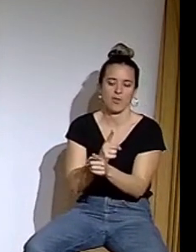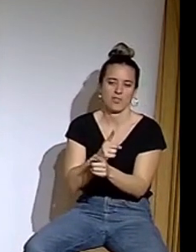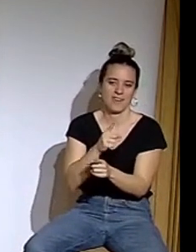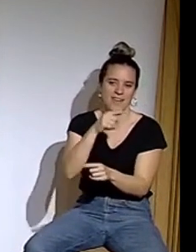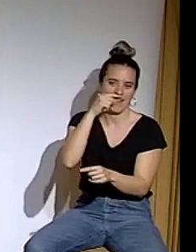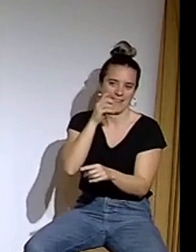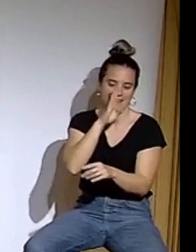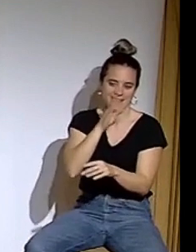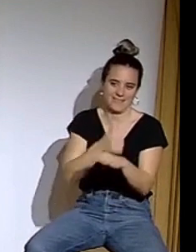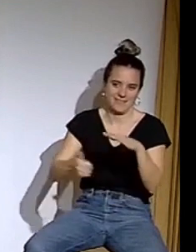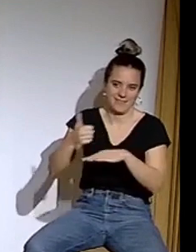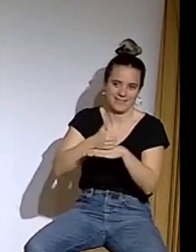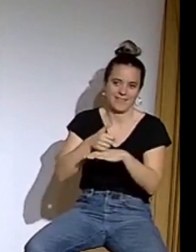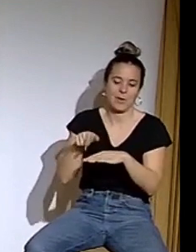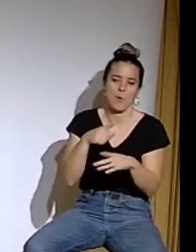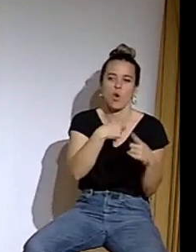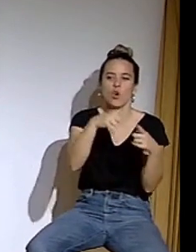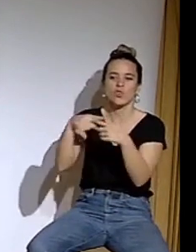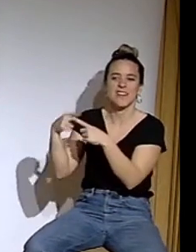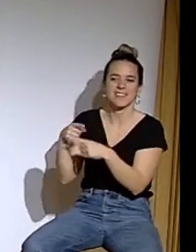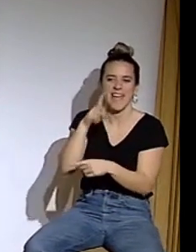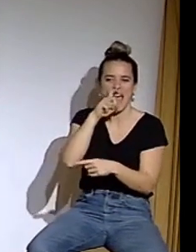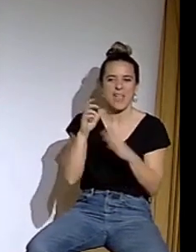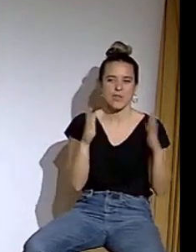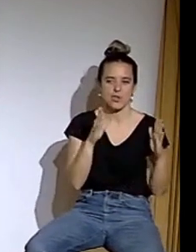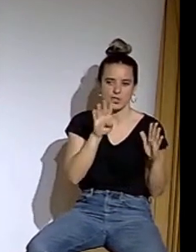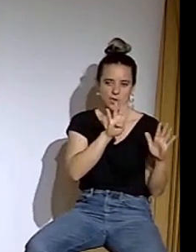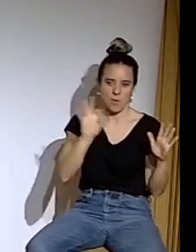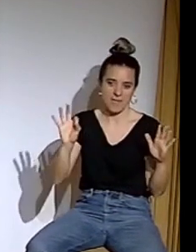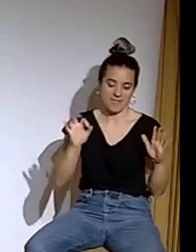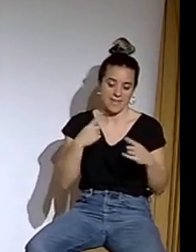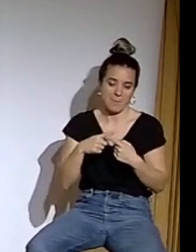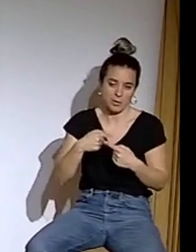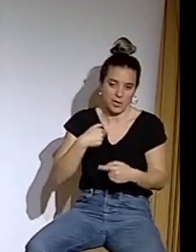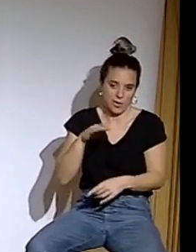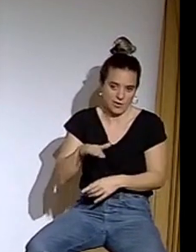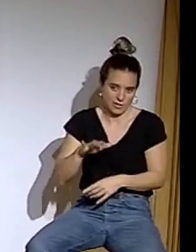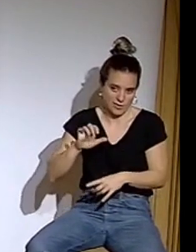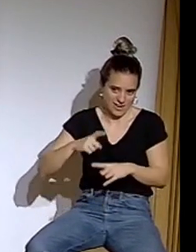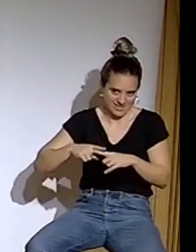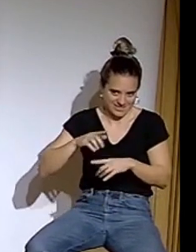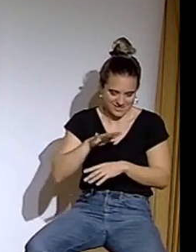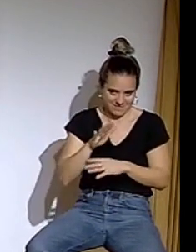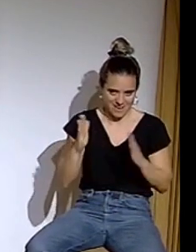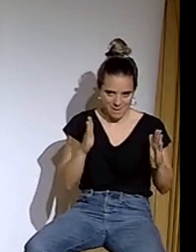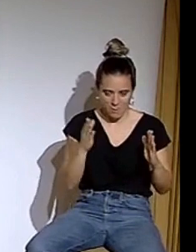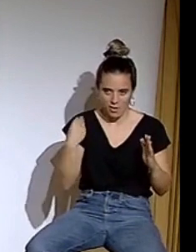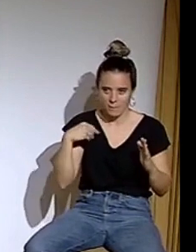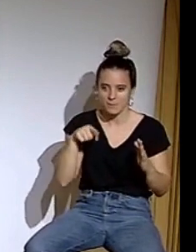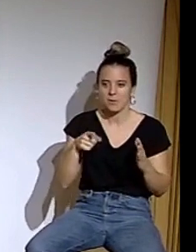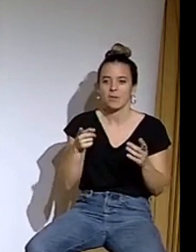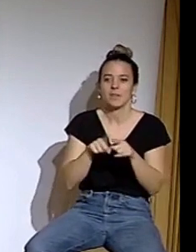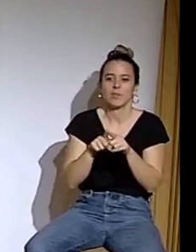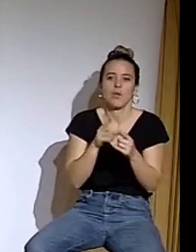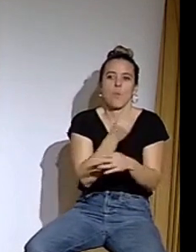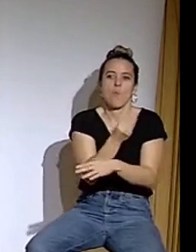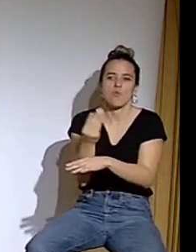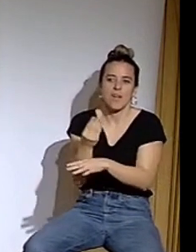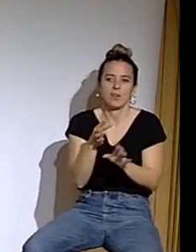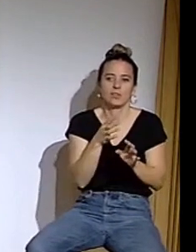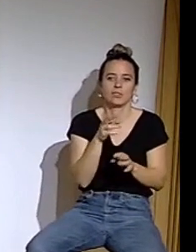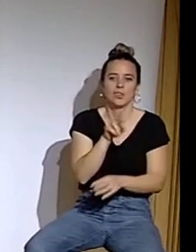niñez fue en los años 90s y básicamente eran juego estético de de rosas y